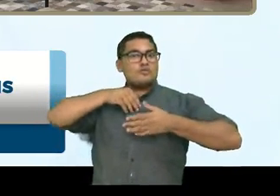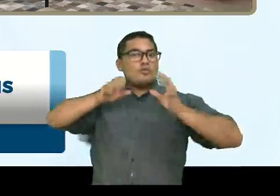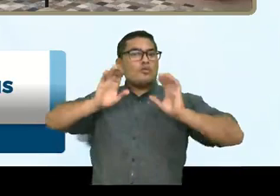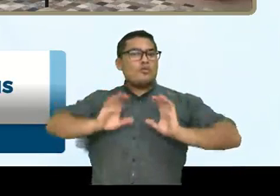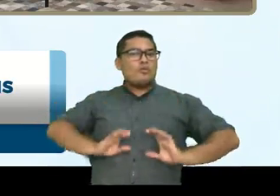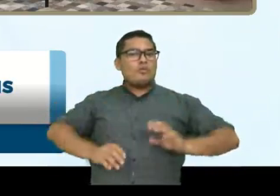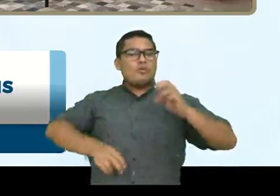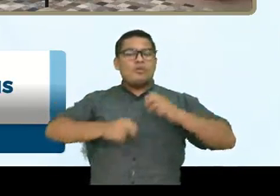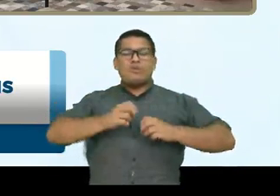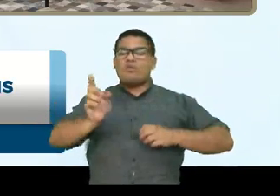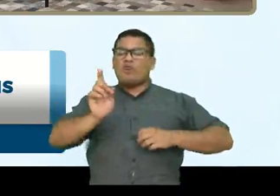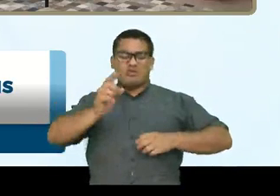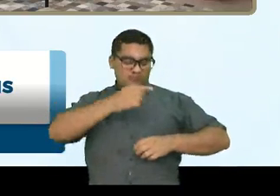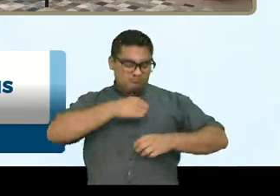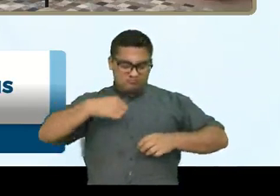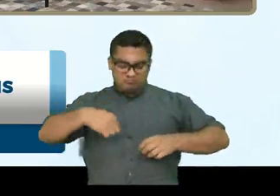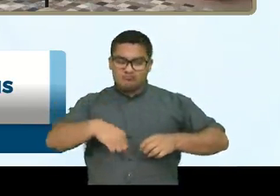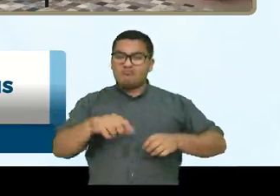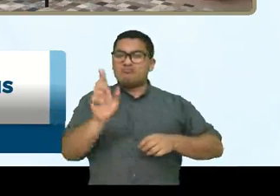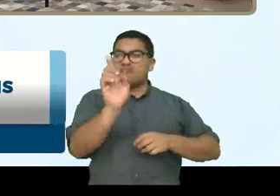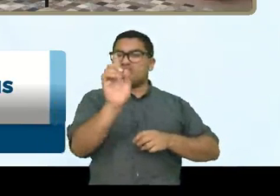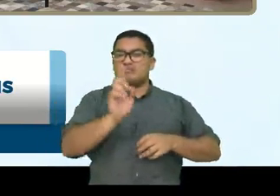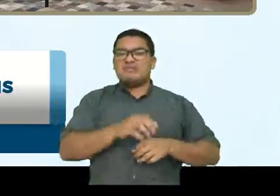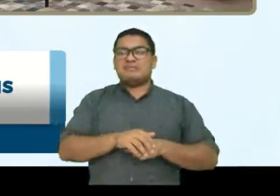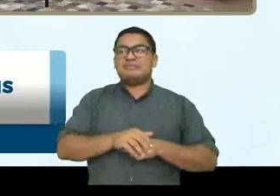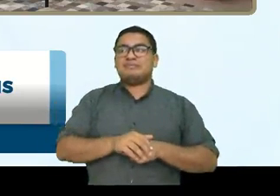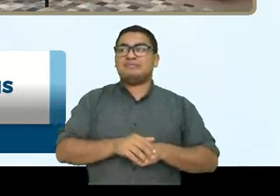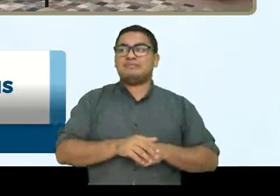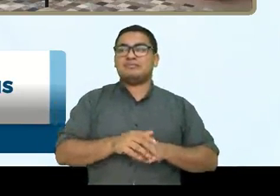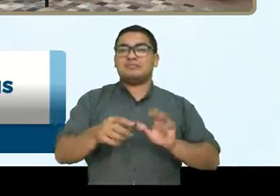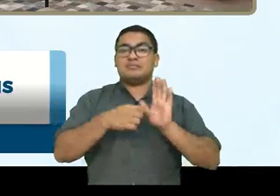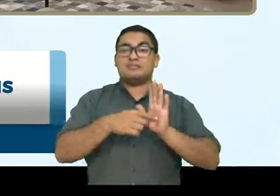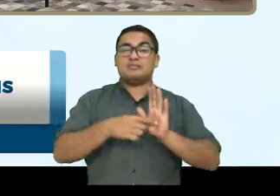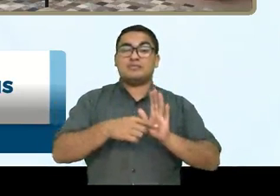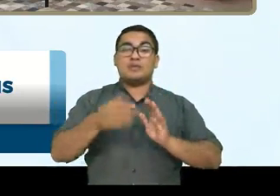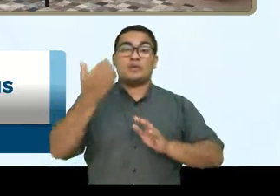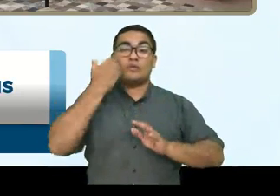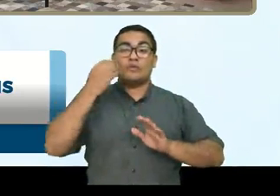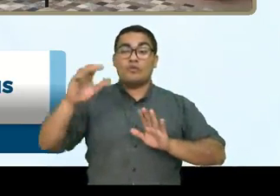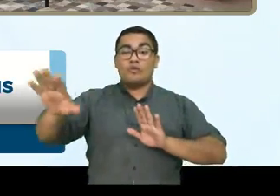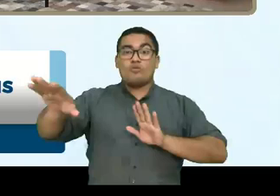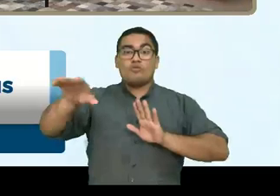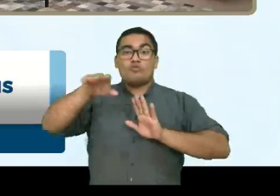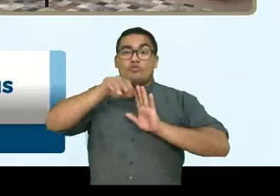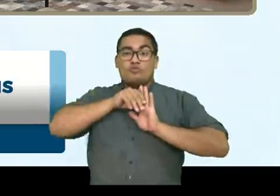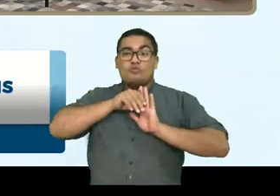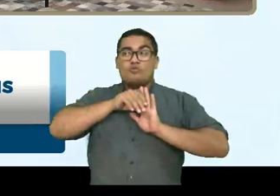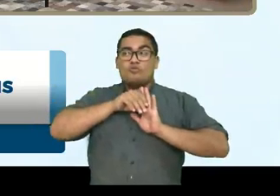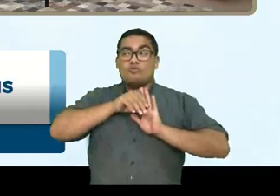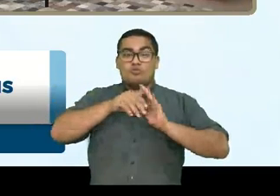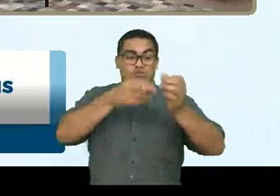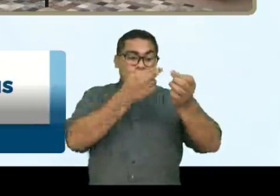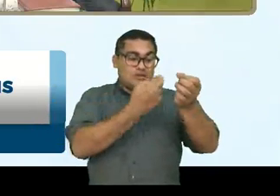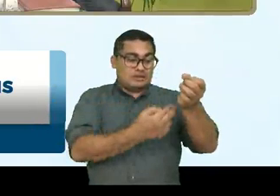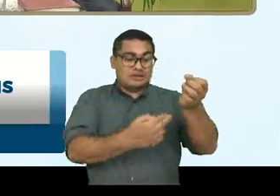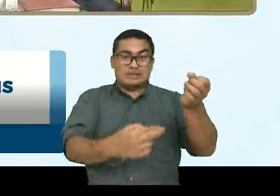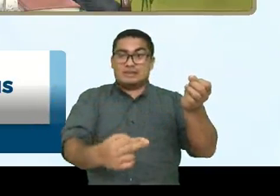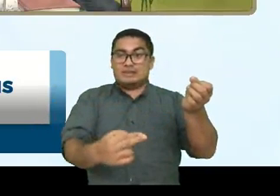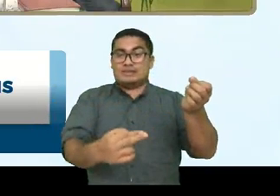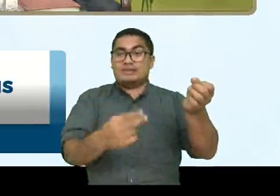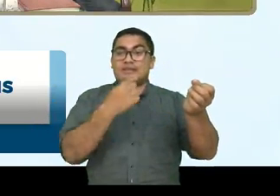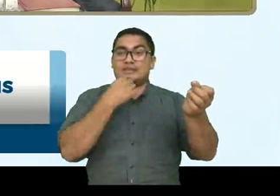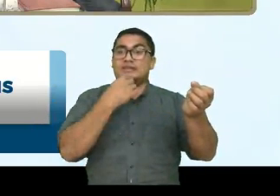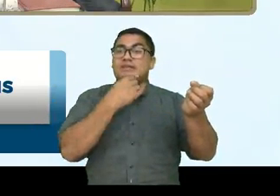Bueno, cuando entra la bacteria al cuerpo como todo agente infeccioso, pasa al torrente sanguíneo